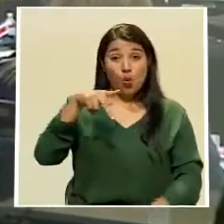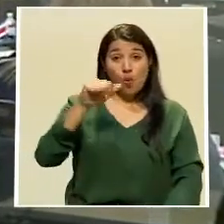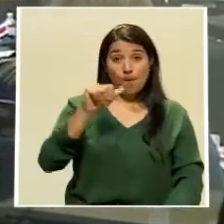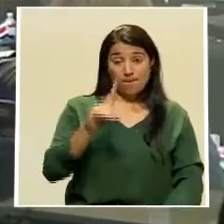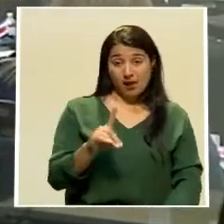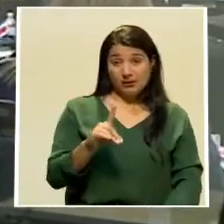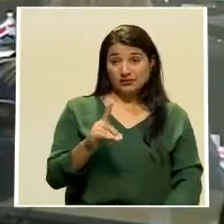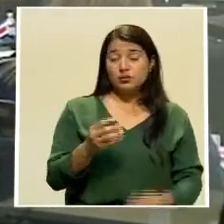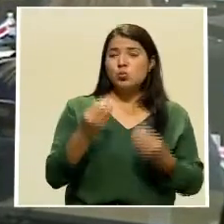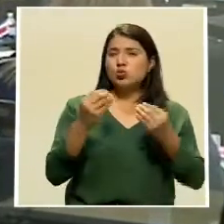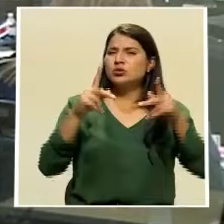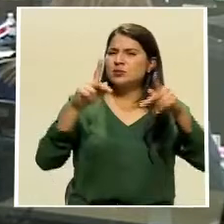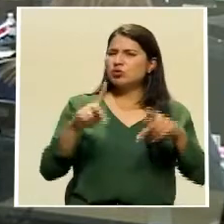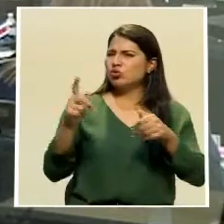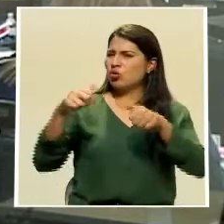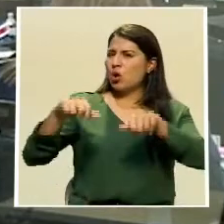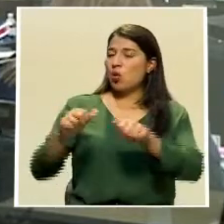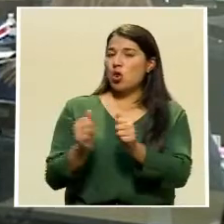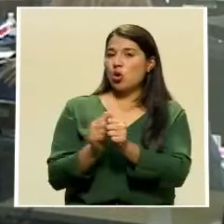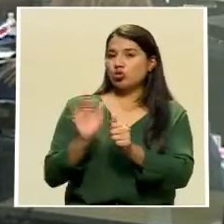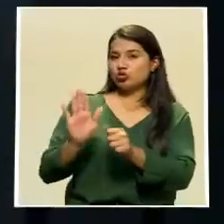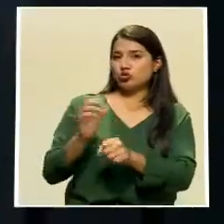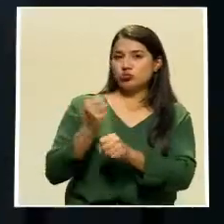manifestado en contra de la labor de la defensora.